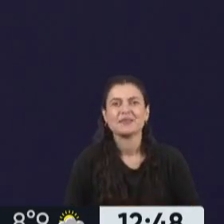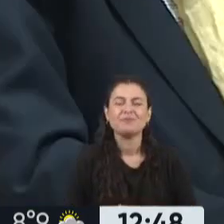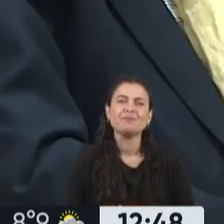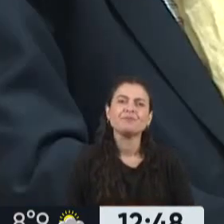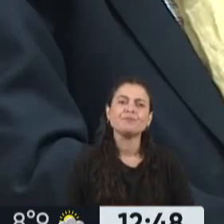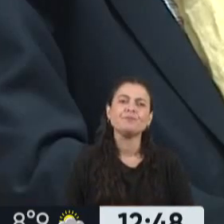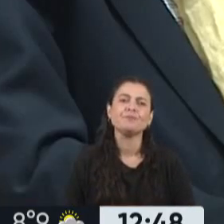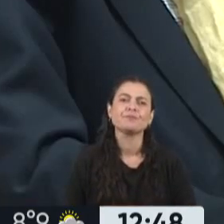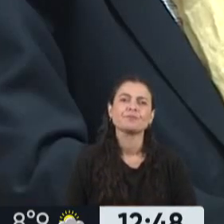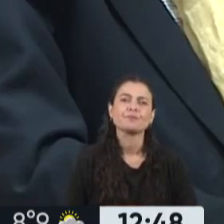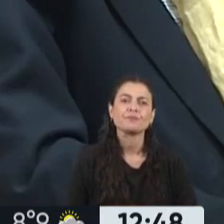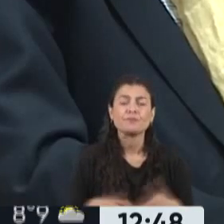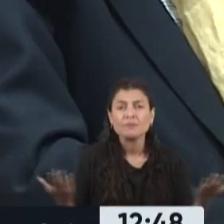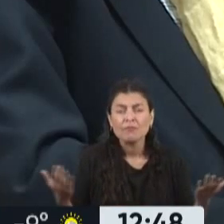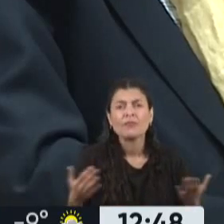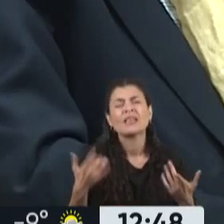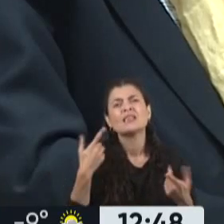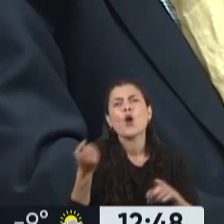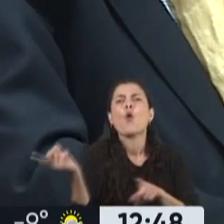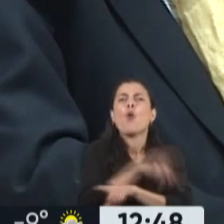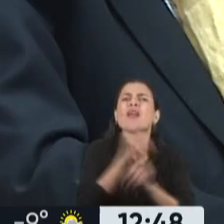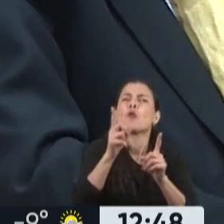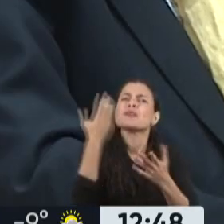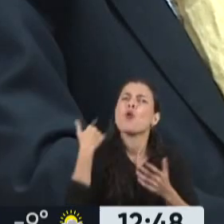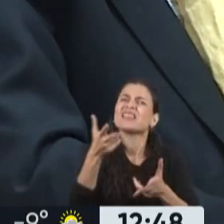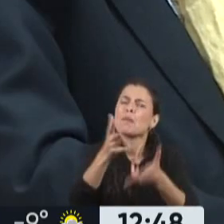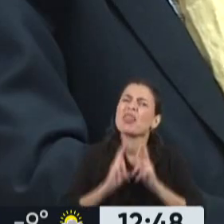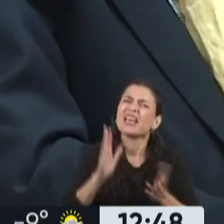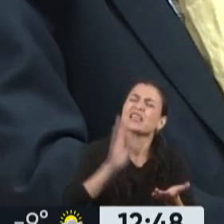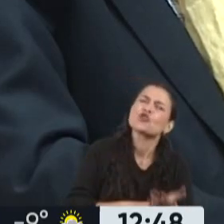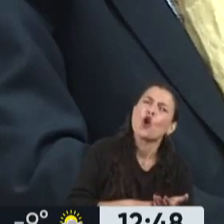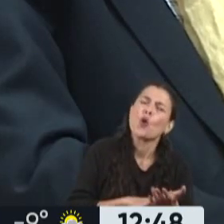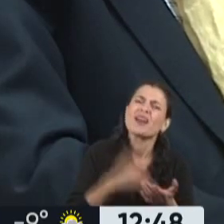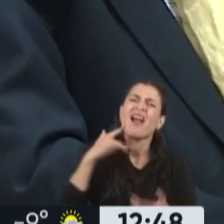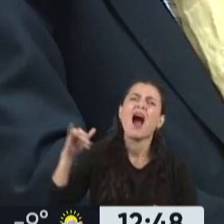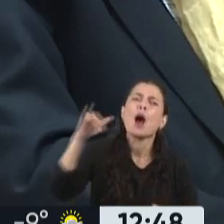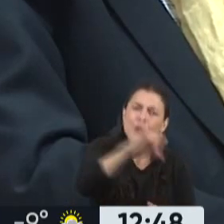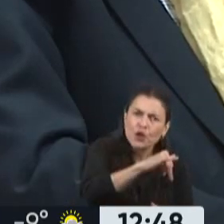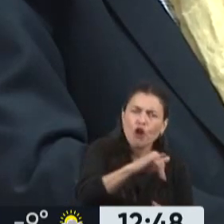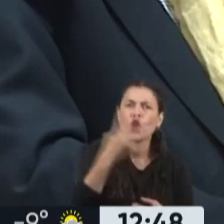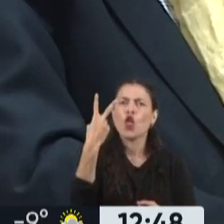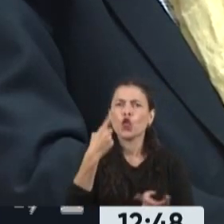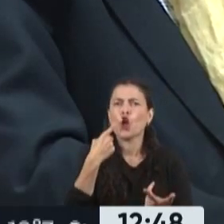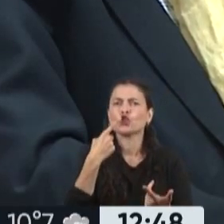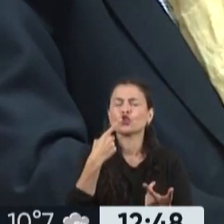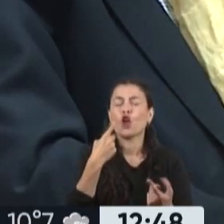favor. Bueno. Manuel, déjame que retome lo que vos comentaste sobre el tema del avión, dos